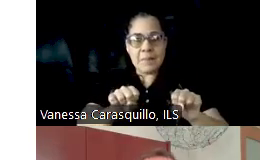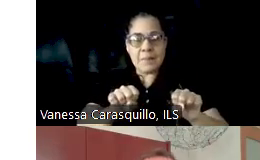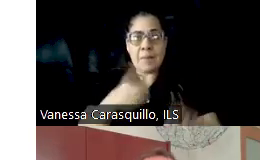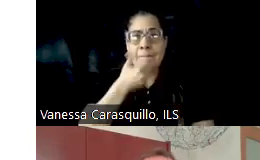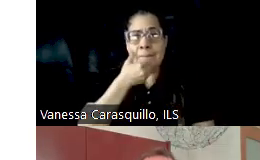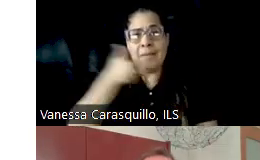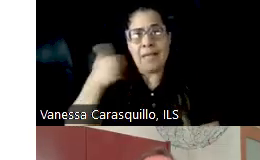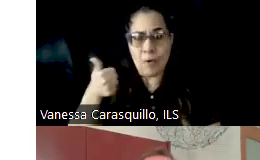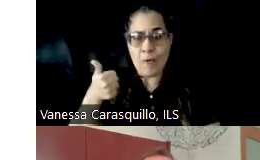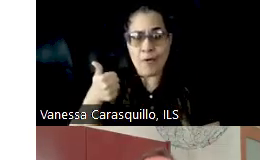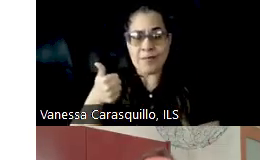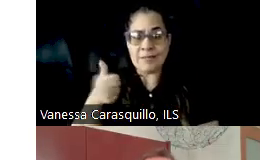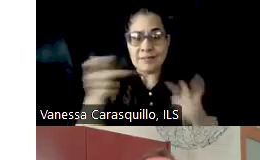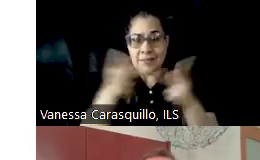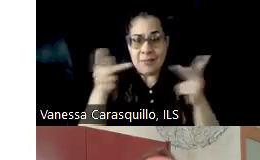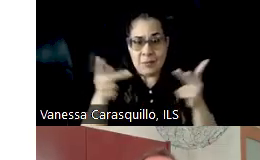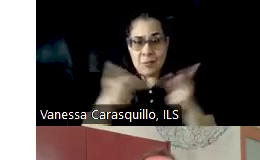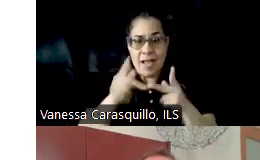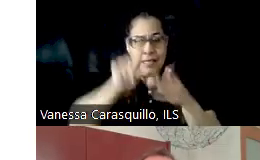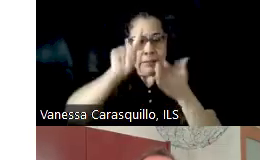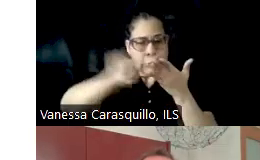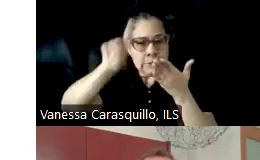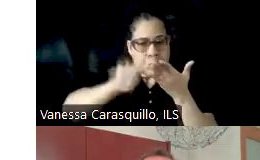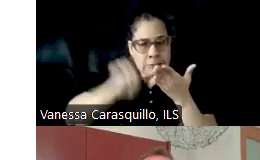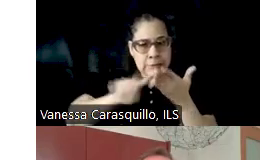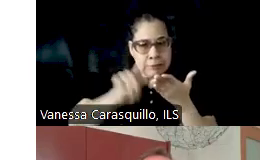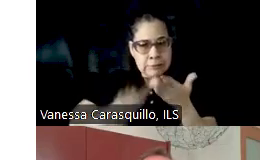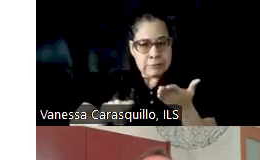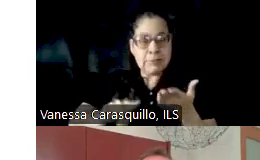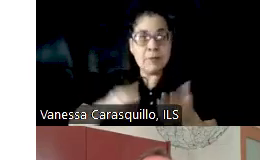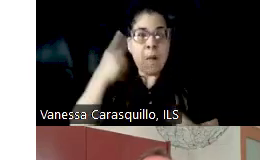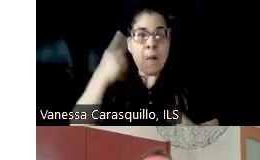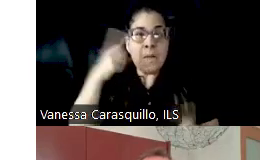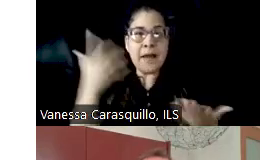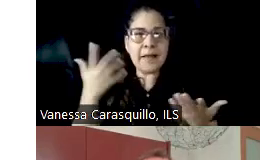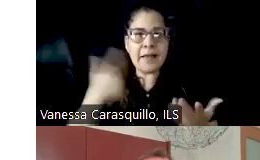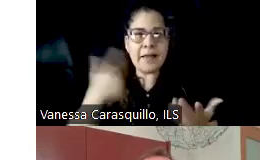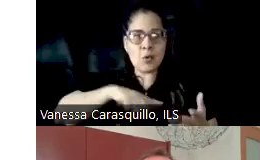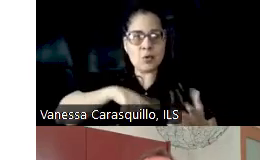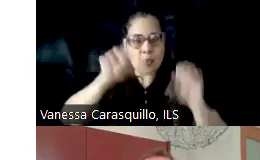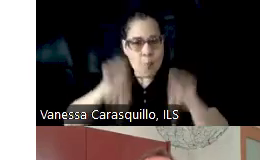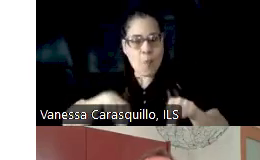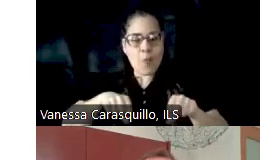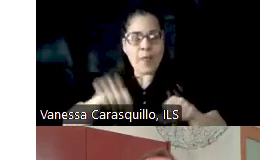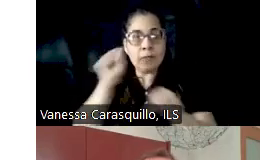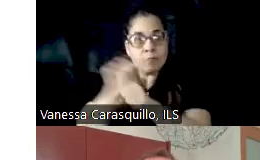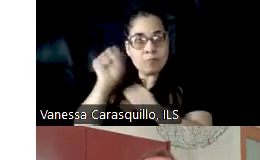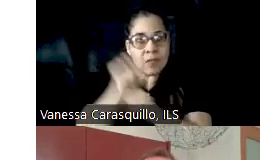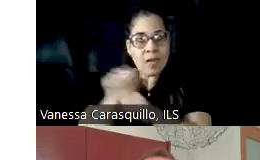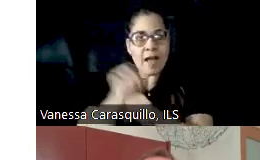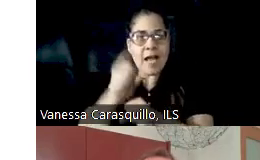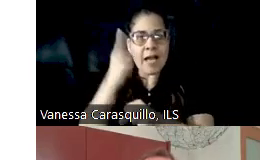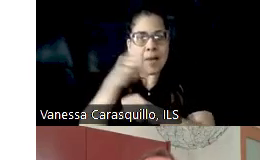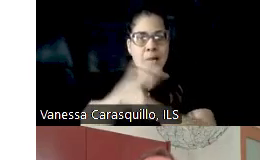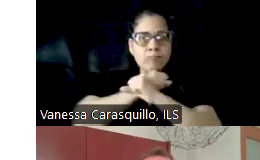laboratorio que los salubristas podemos tener para poder hacer intervenciones de prevención, puesto